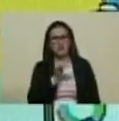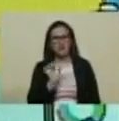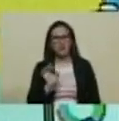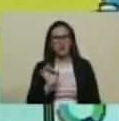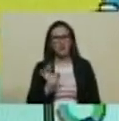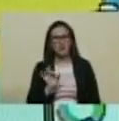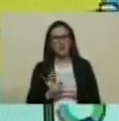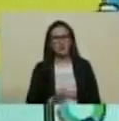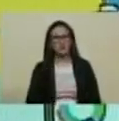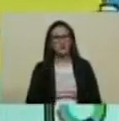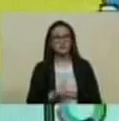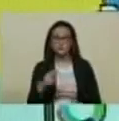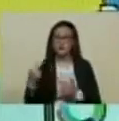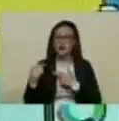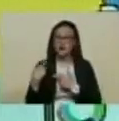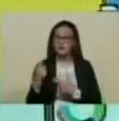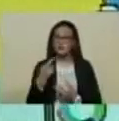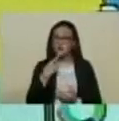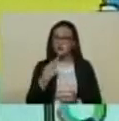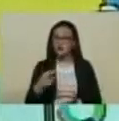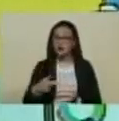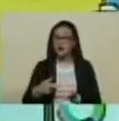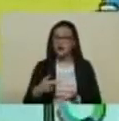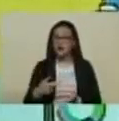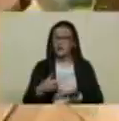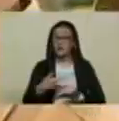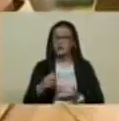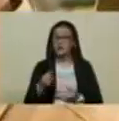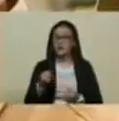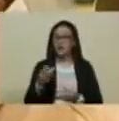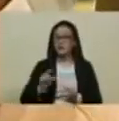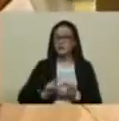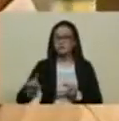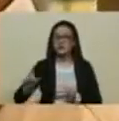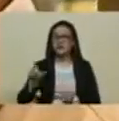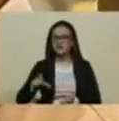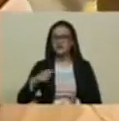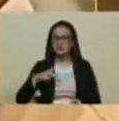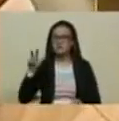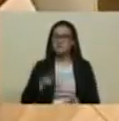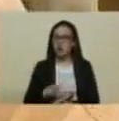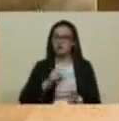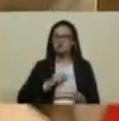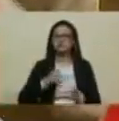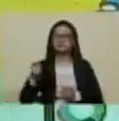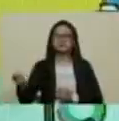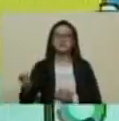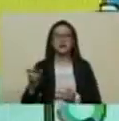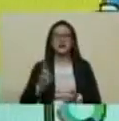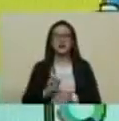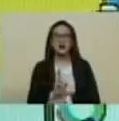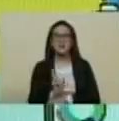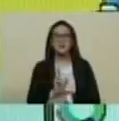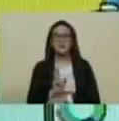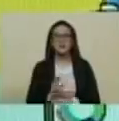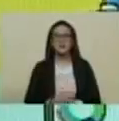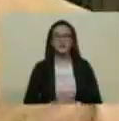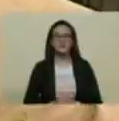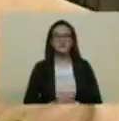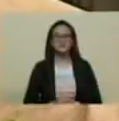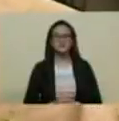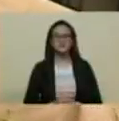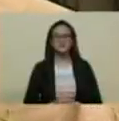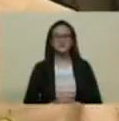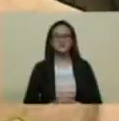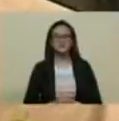Usted se encarga y hoy mismo usted me da un reporte. ¿Cuántos recursos necesita? Y yo se los apruebo por inmediato. Junto